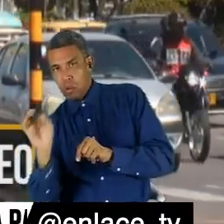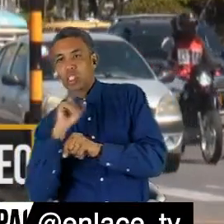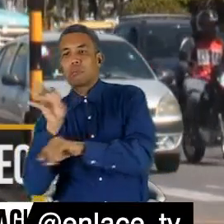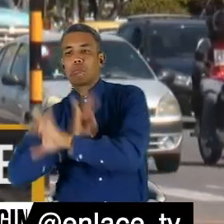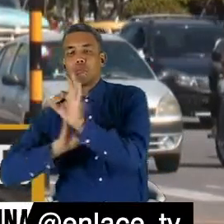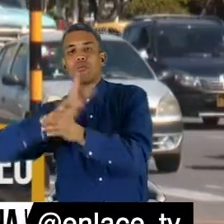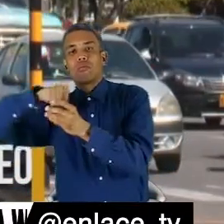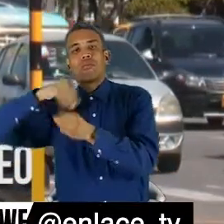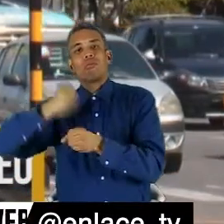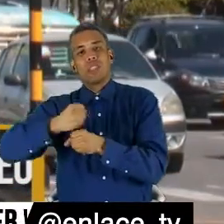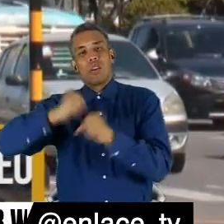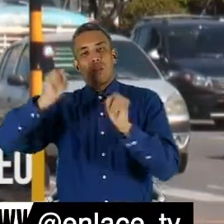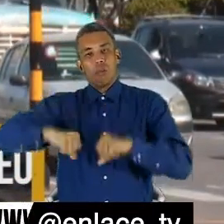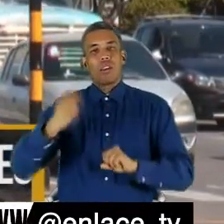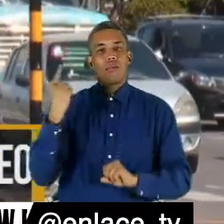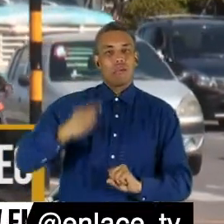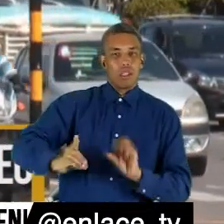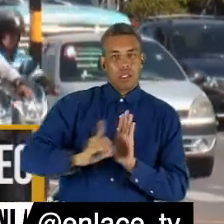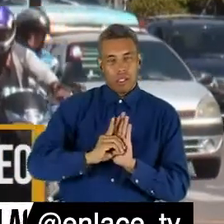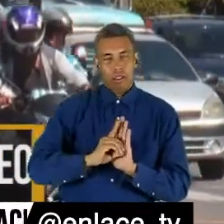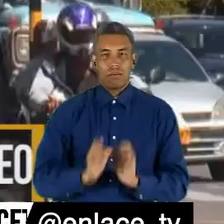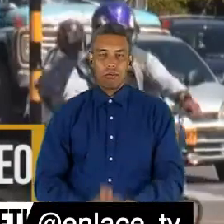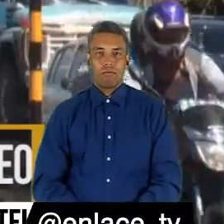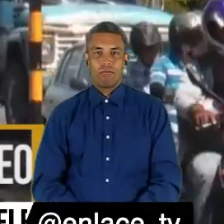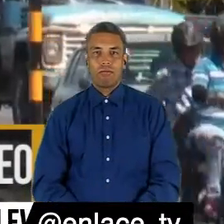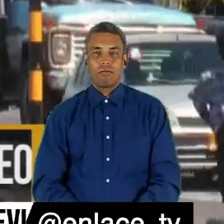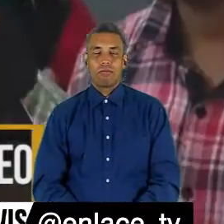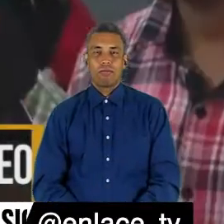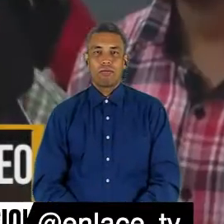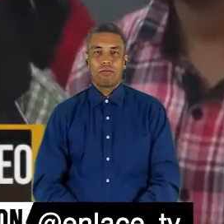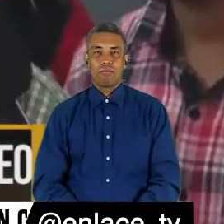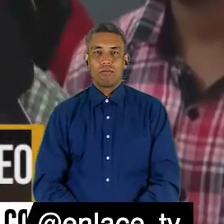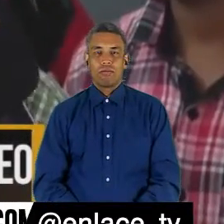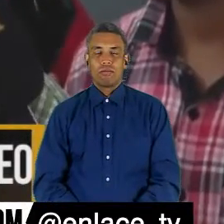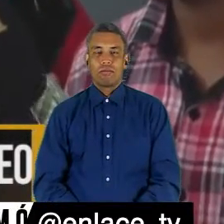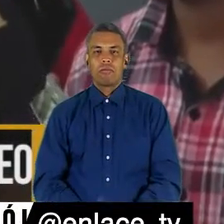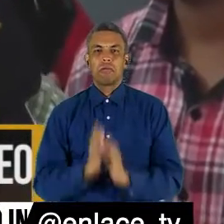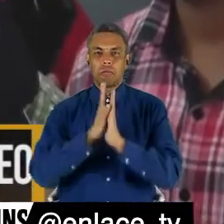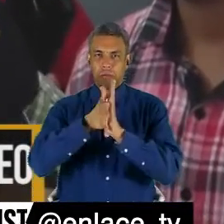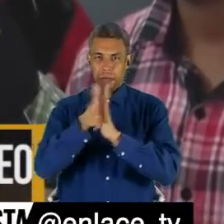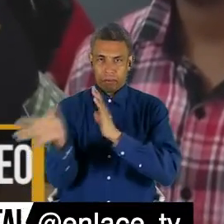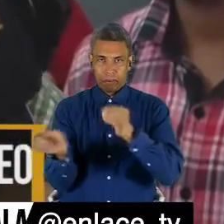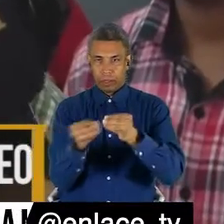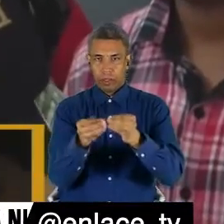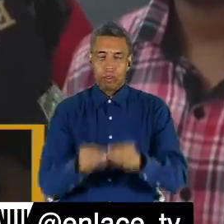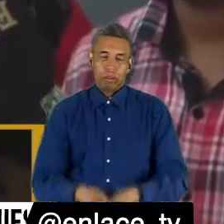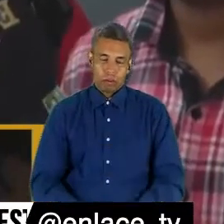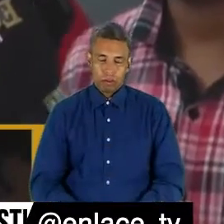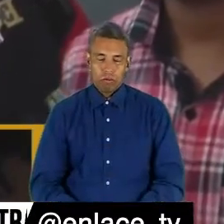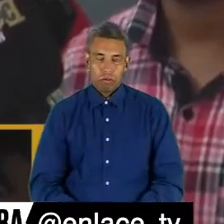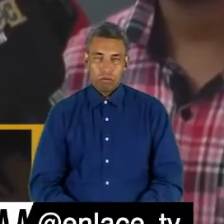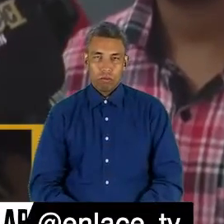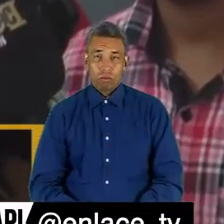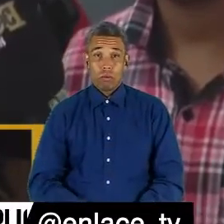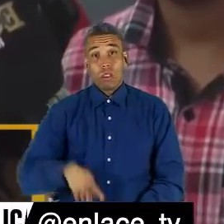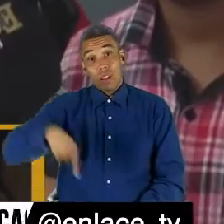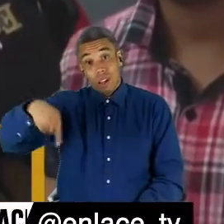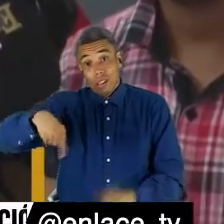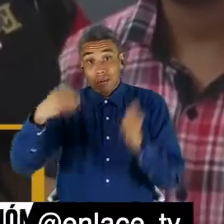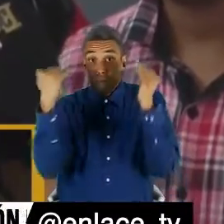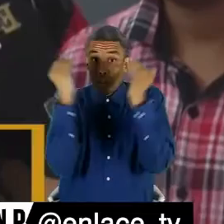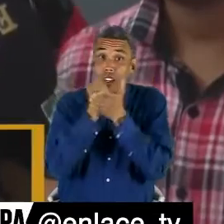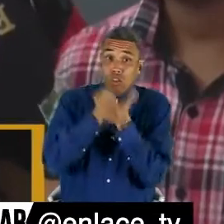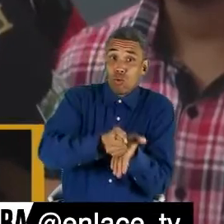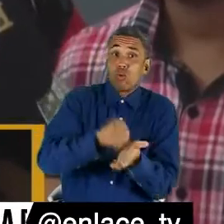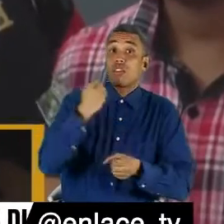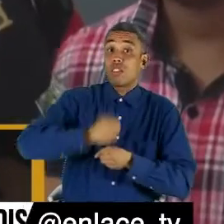asociaciones intermediarias, las cuales están prohibidas. Con esto buscamos amparar el empleo en nuestra ciudad.